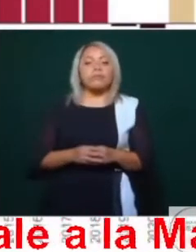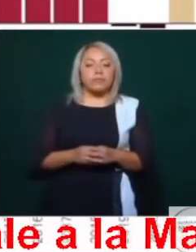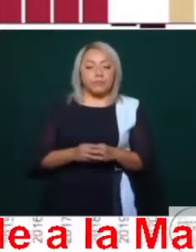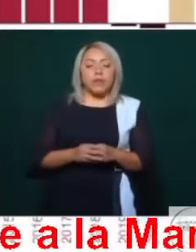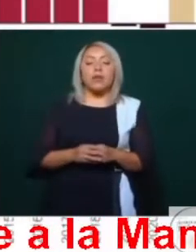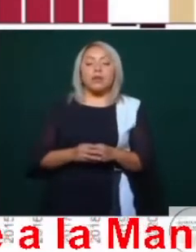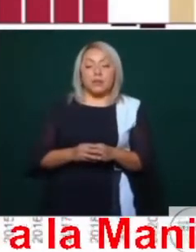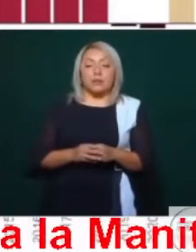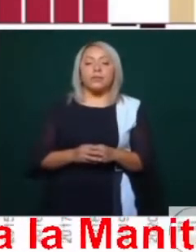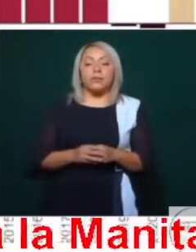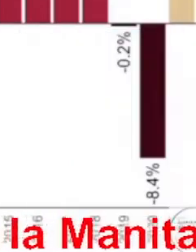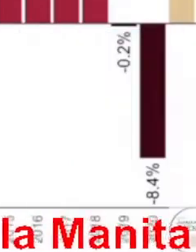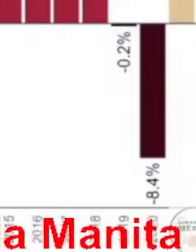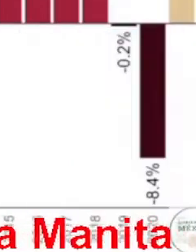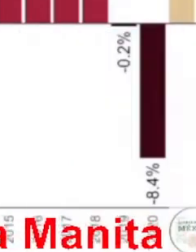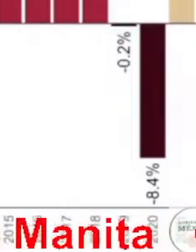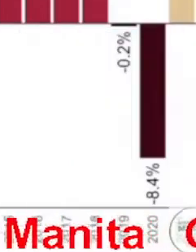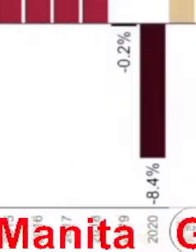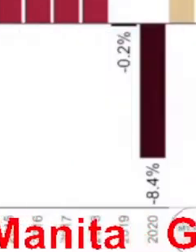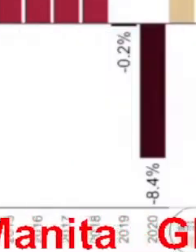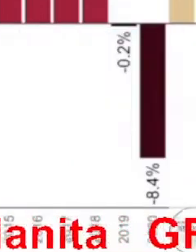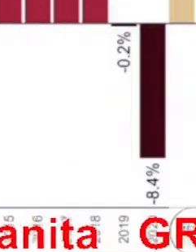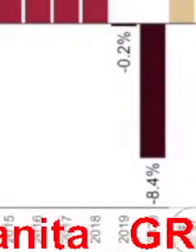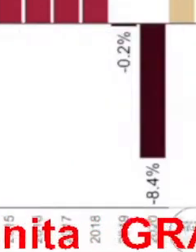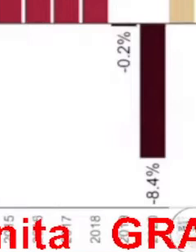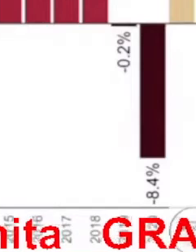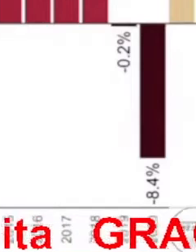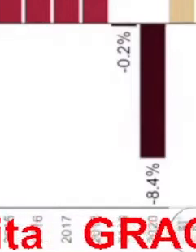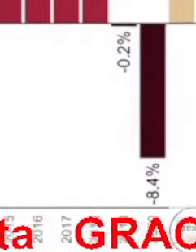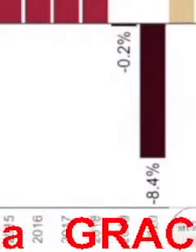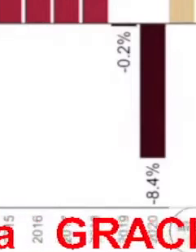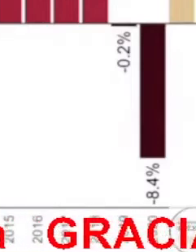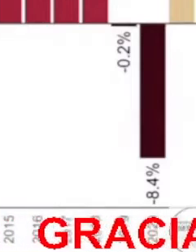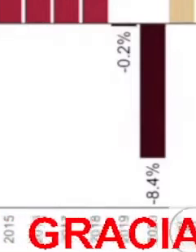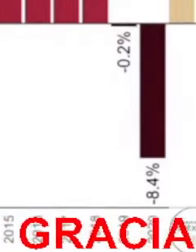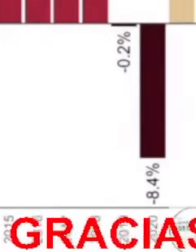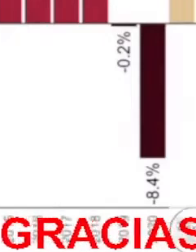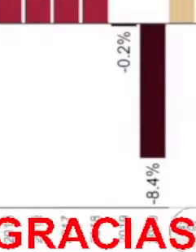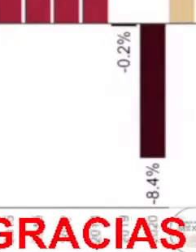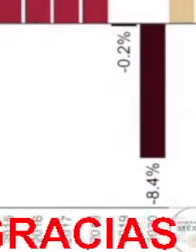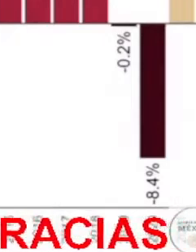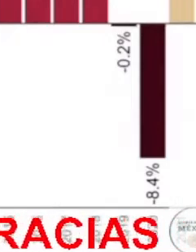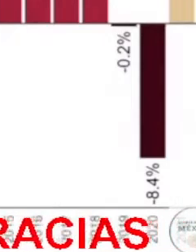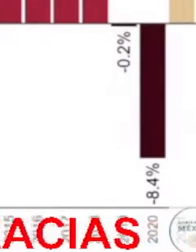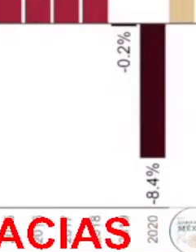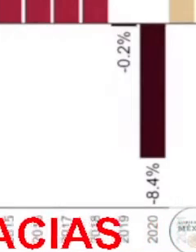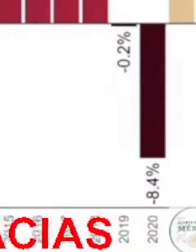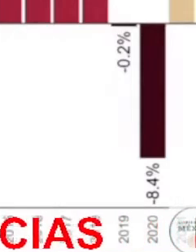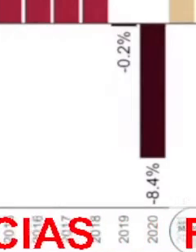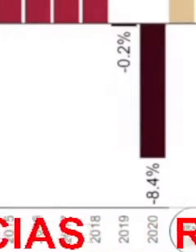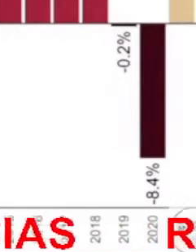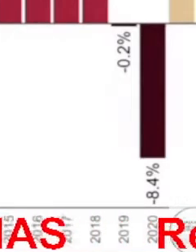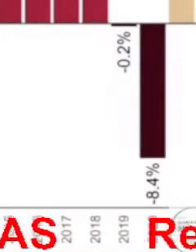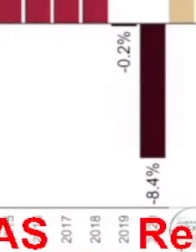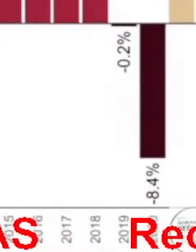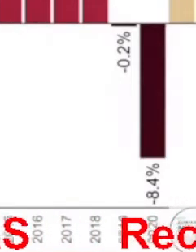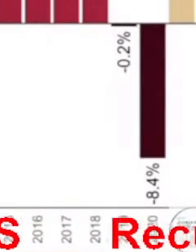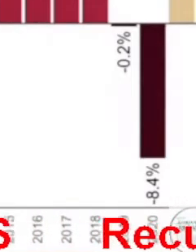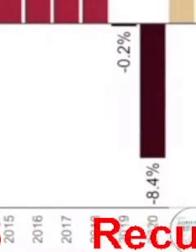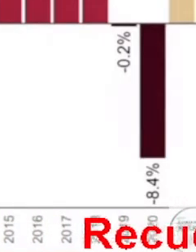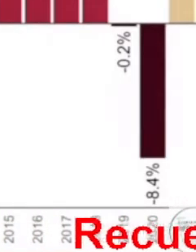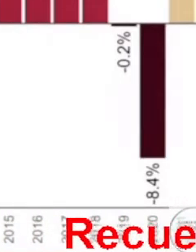1994 cuál fue el crecimiento por año e inclusive las caídas en las